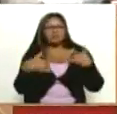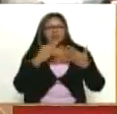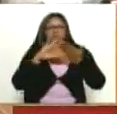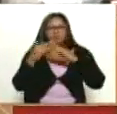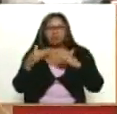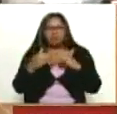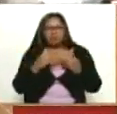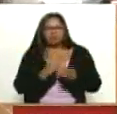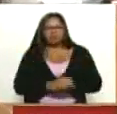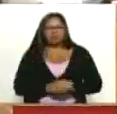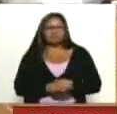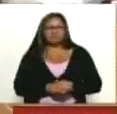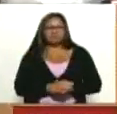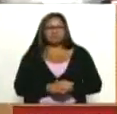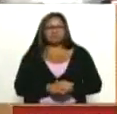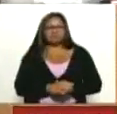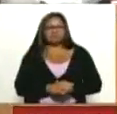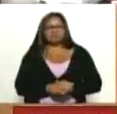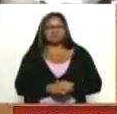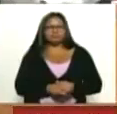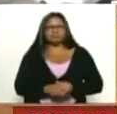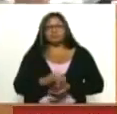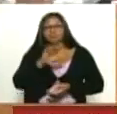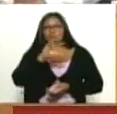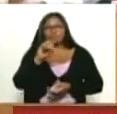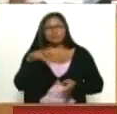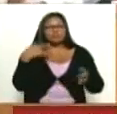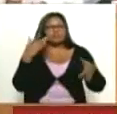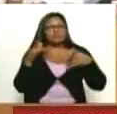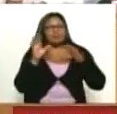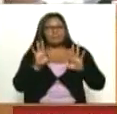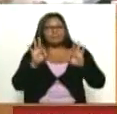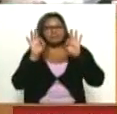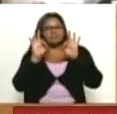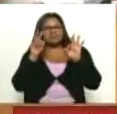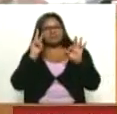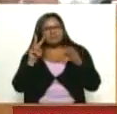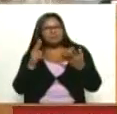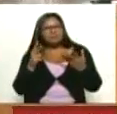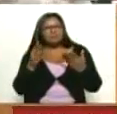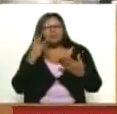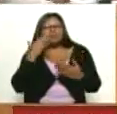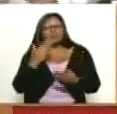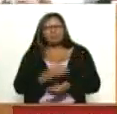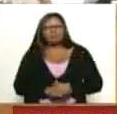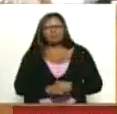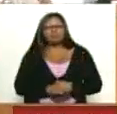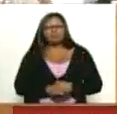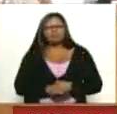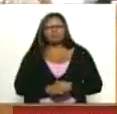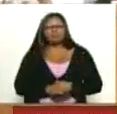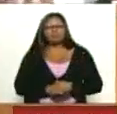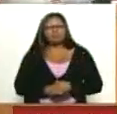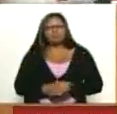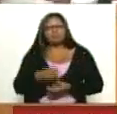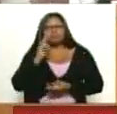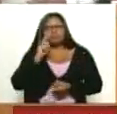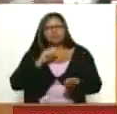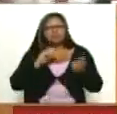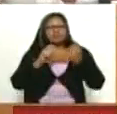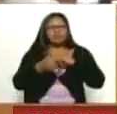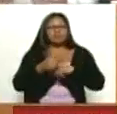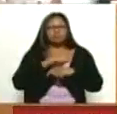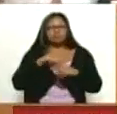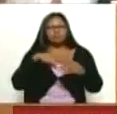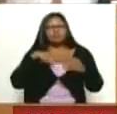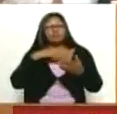con 50 actividades especiales que comportan, por ejemplo, intercambios